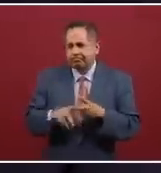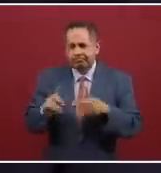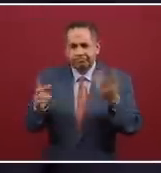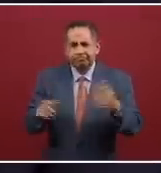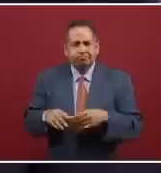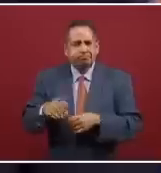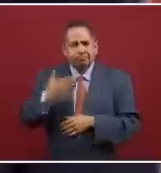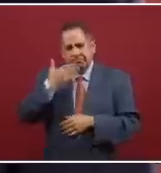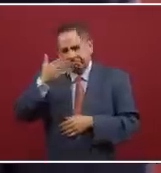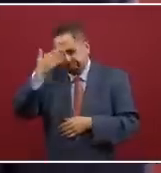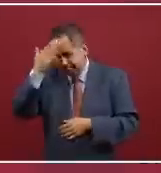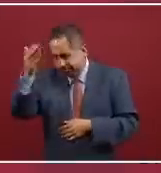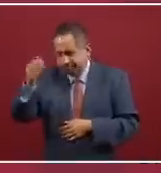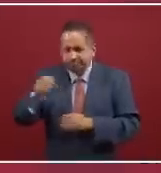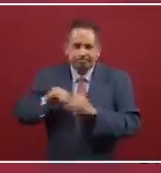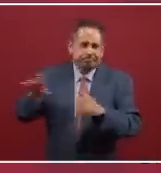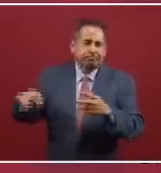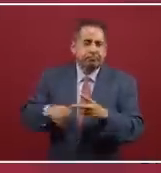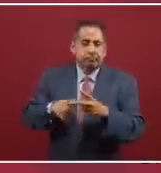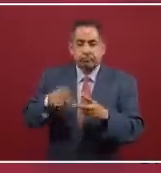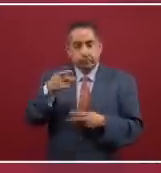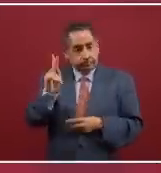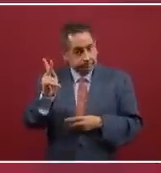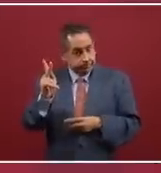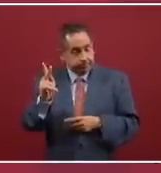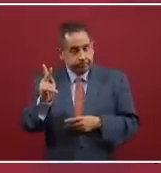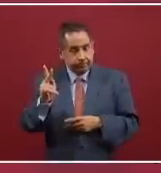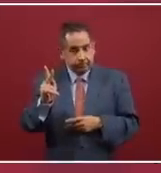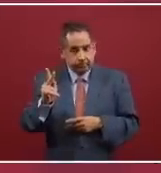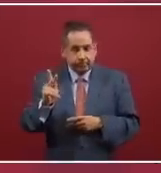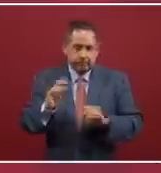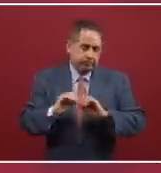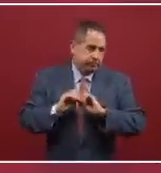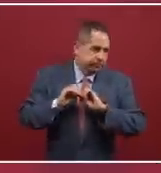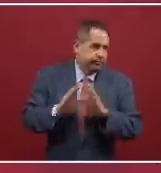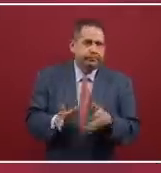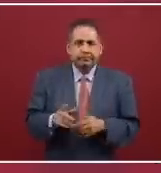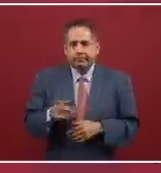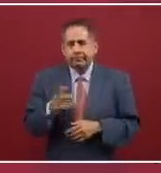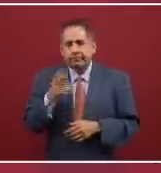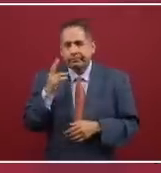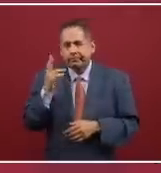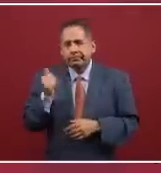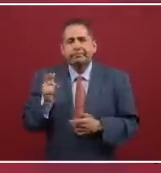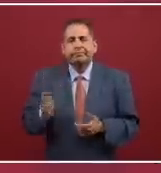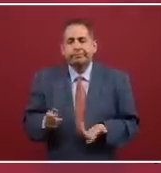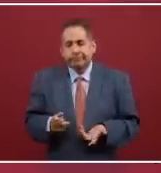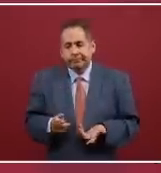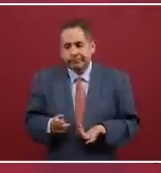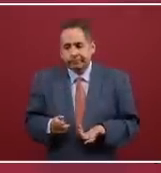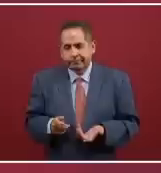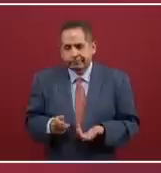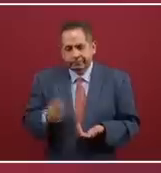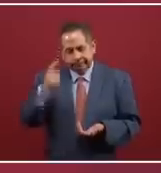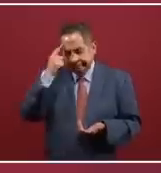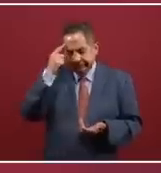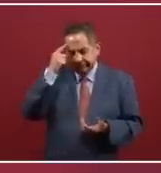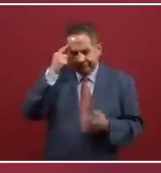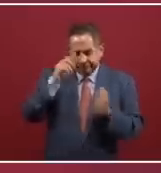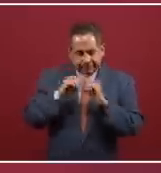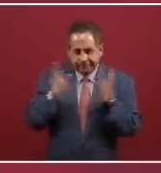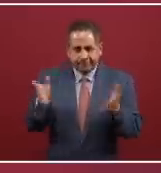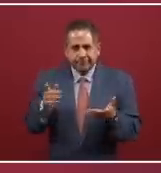arabia pero por lógica nada más por geopolítica